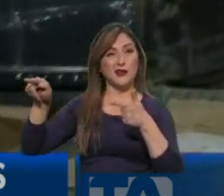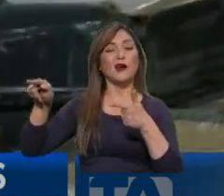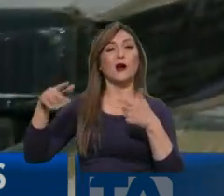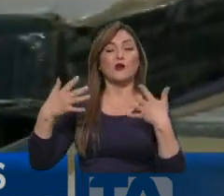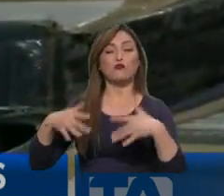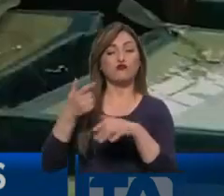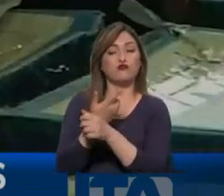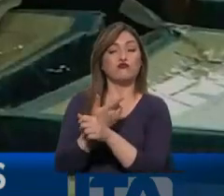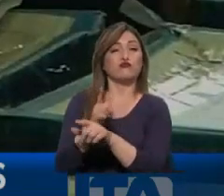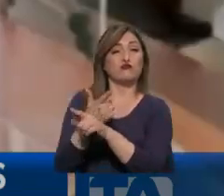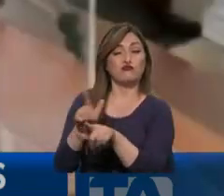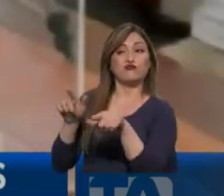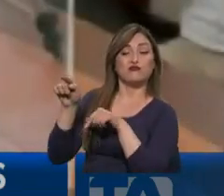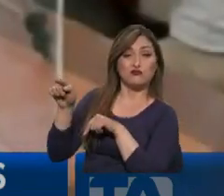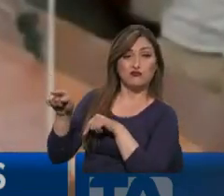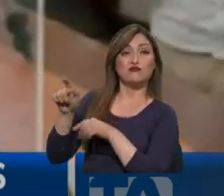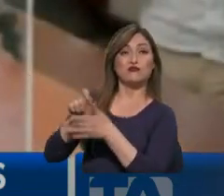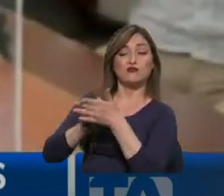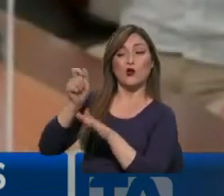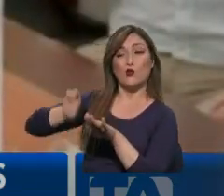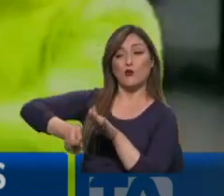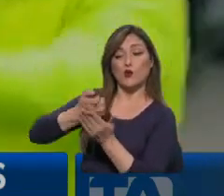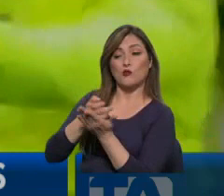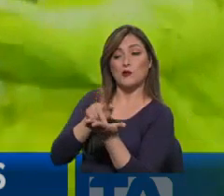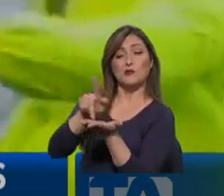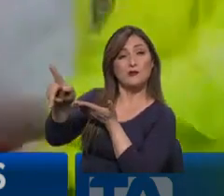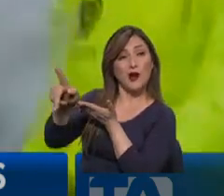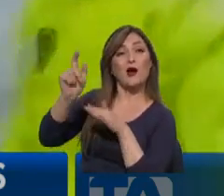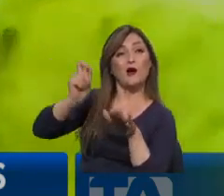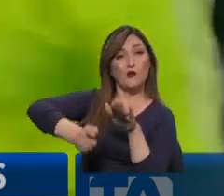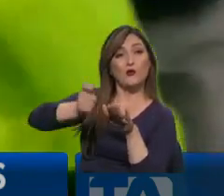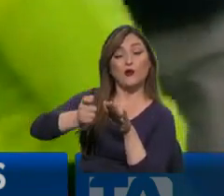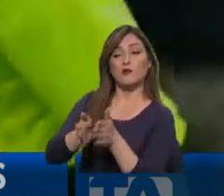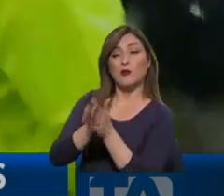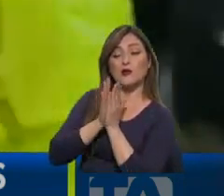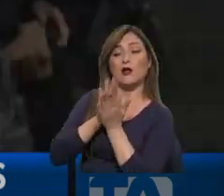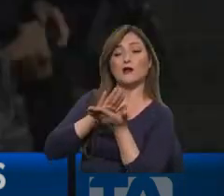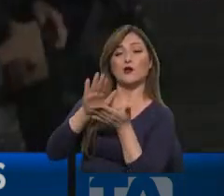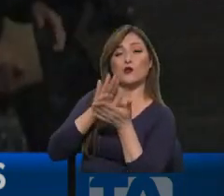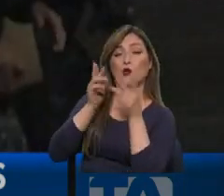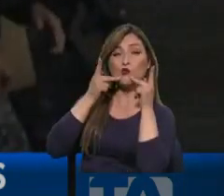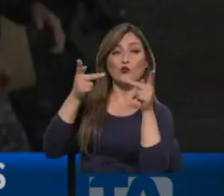a una jueza de la Corte Provincial de Pichincha a repararlo económicamente y pedirle disculpas